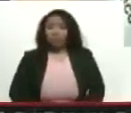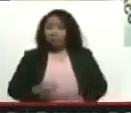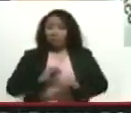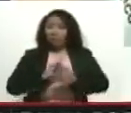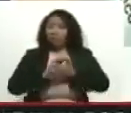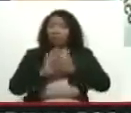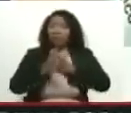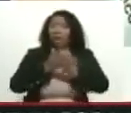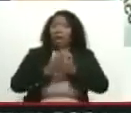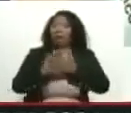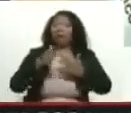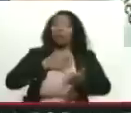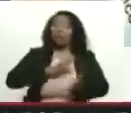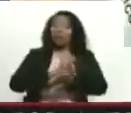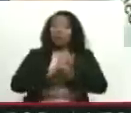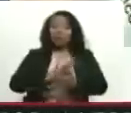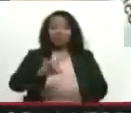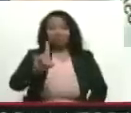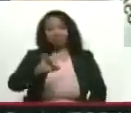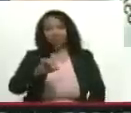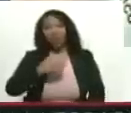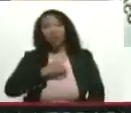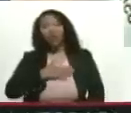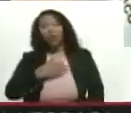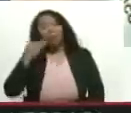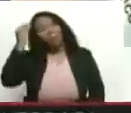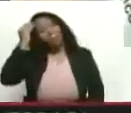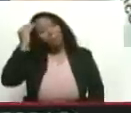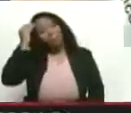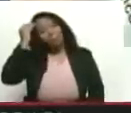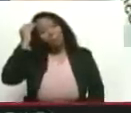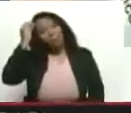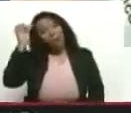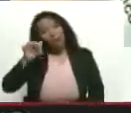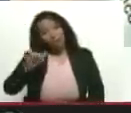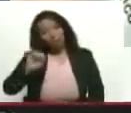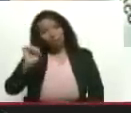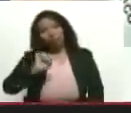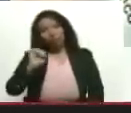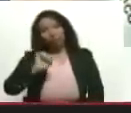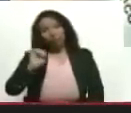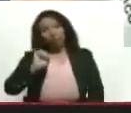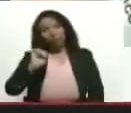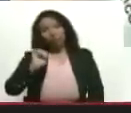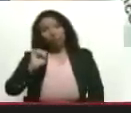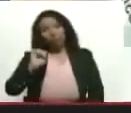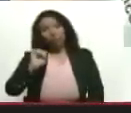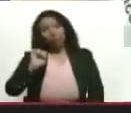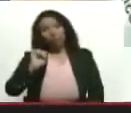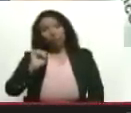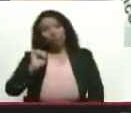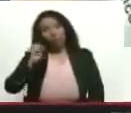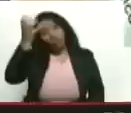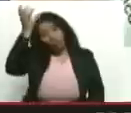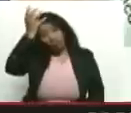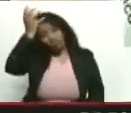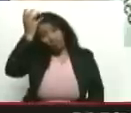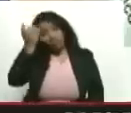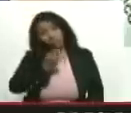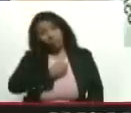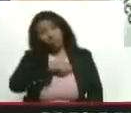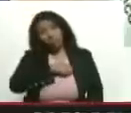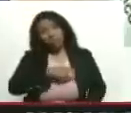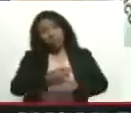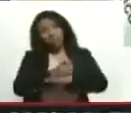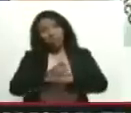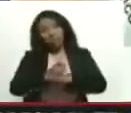impunemente. Y nosotros aspiramos, esta vez sí, que el reino de España, el gobierno